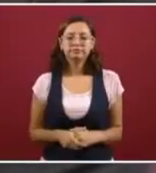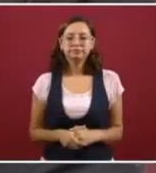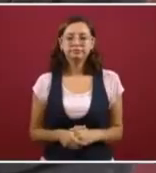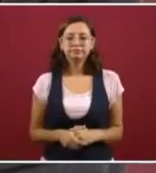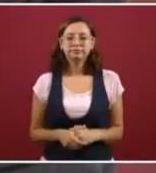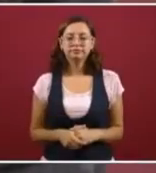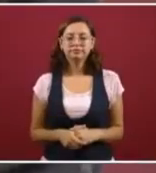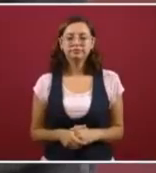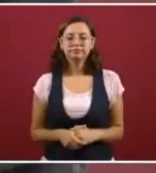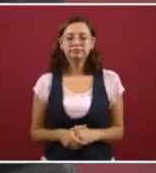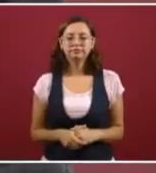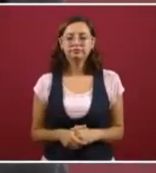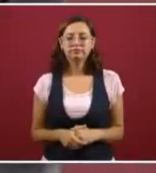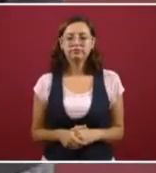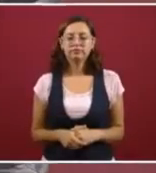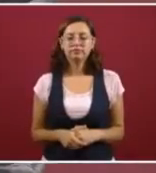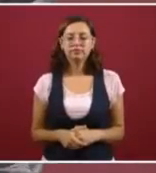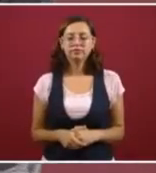internacionales. Según